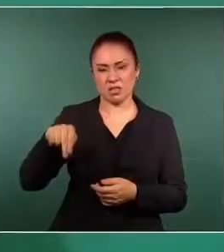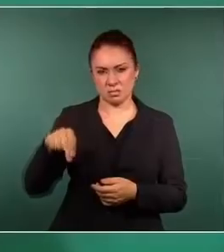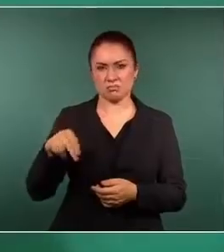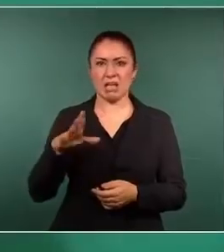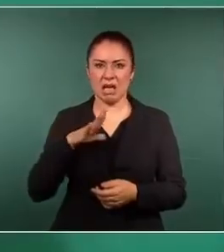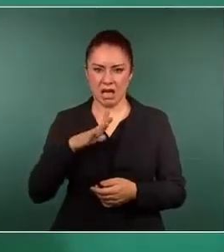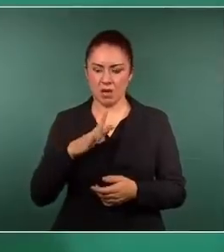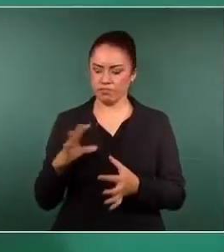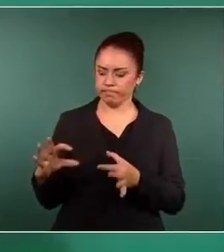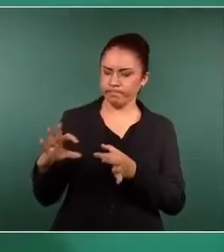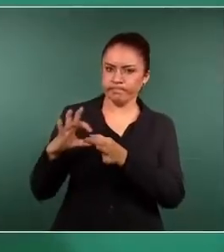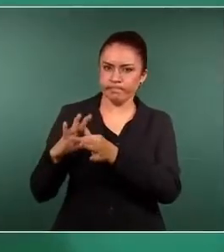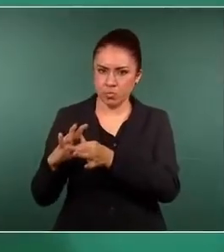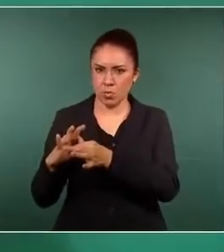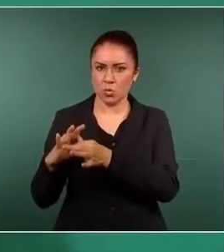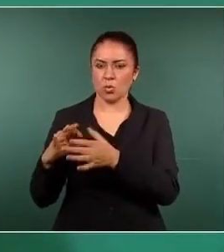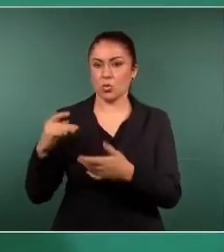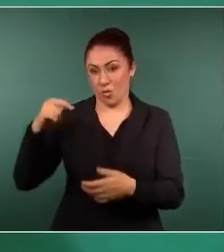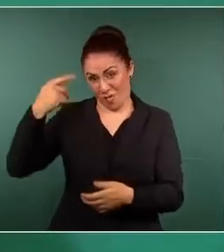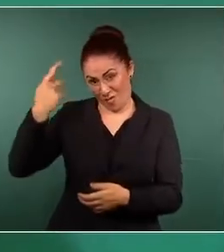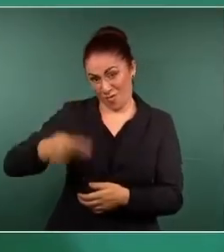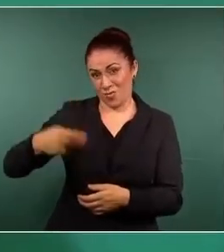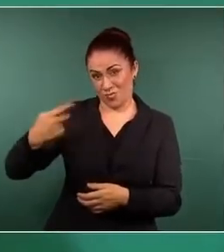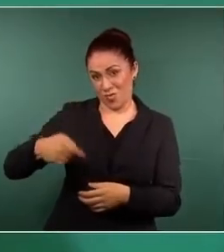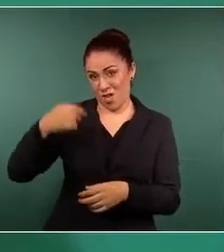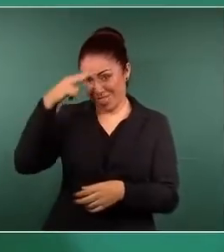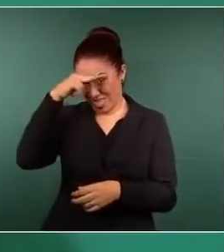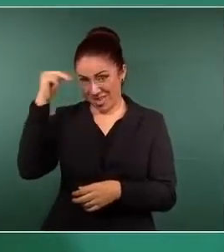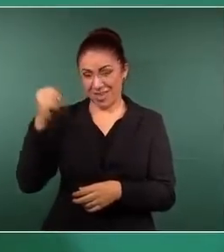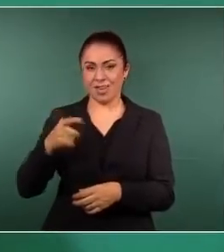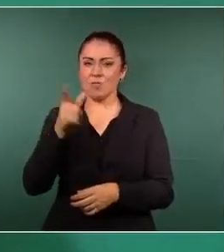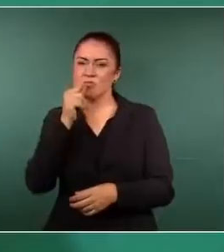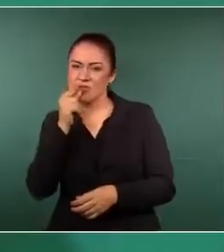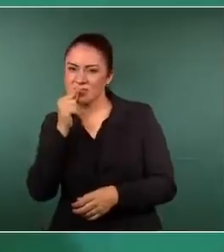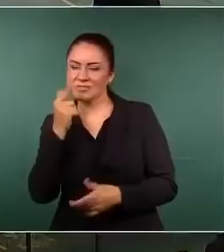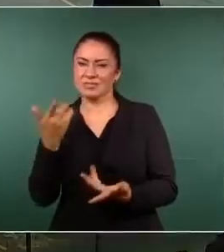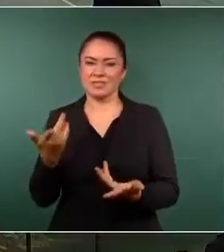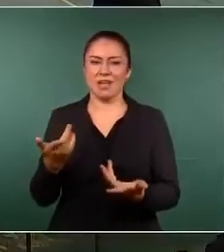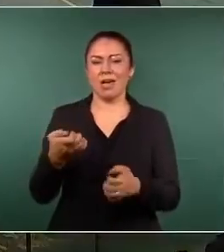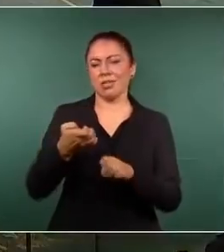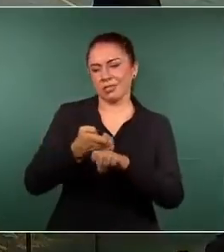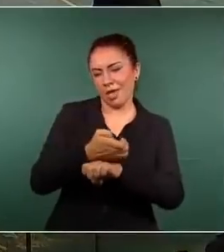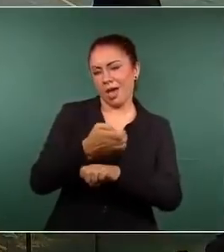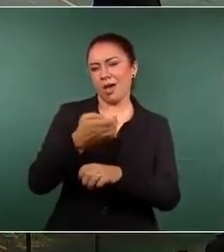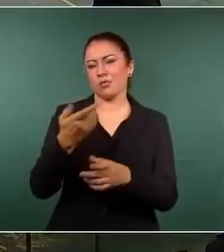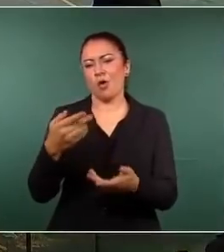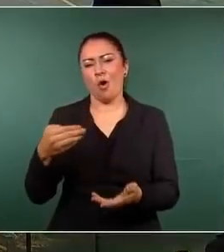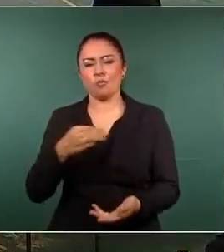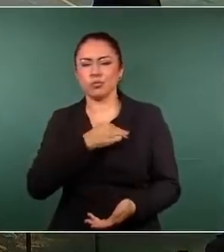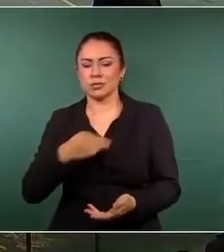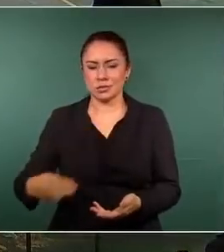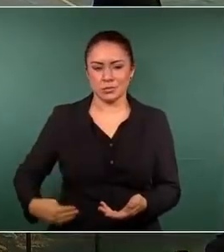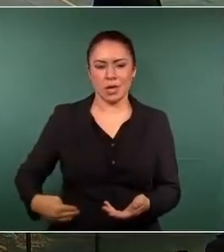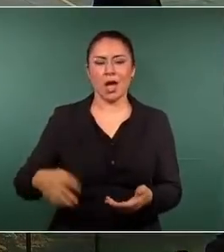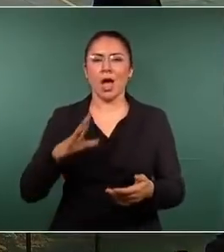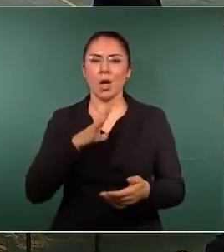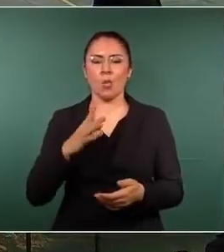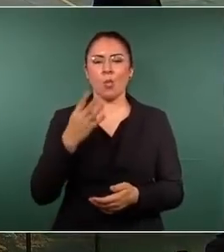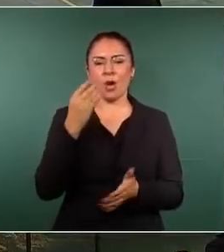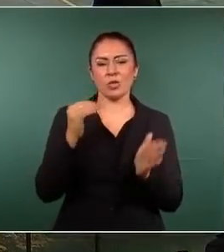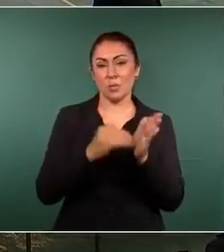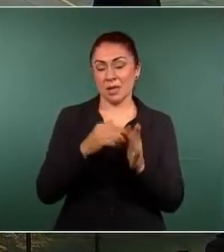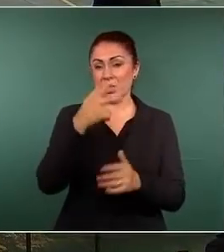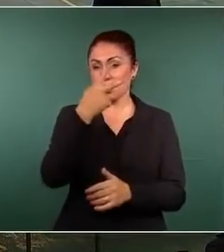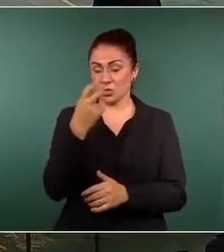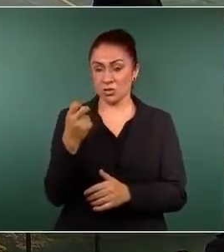dijimos eran 1808 y hacen un total general de 4.223 elementos de